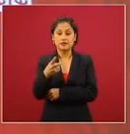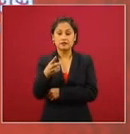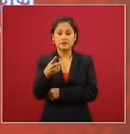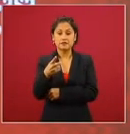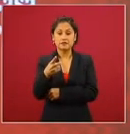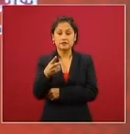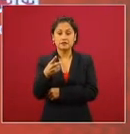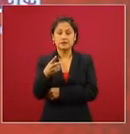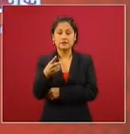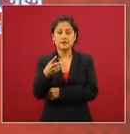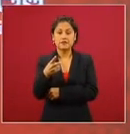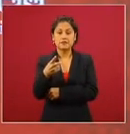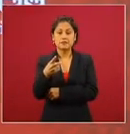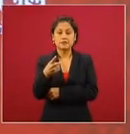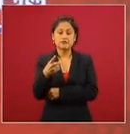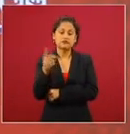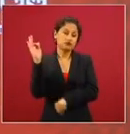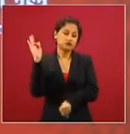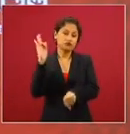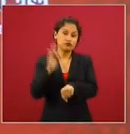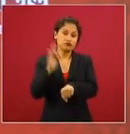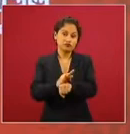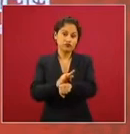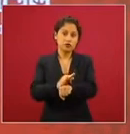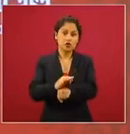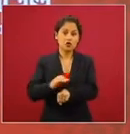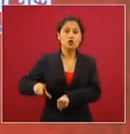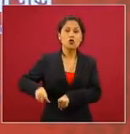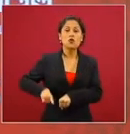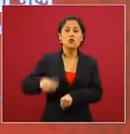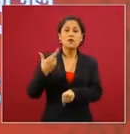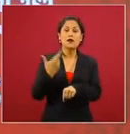de los delitos al exgobernador